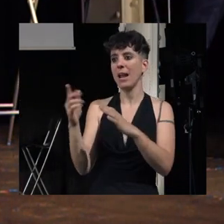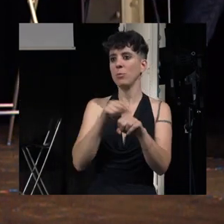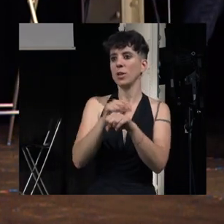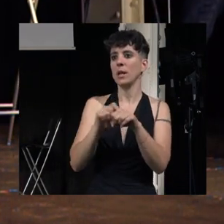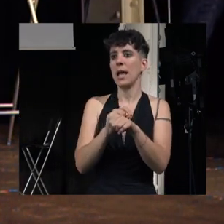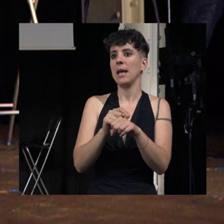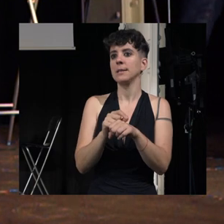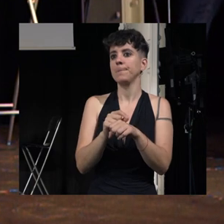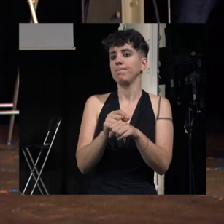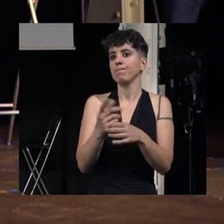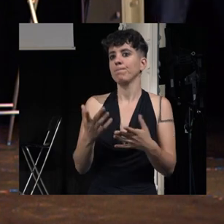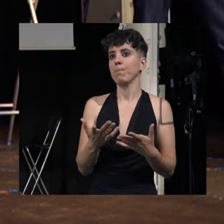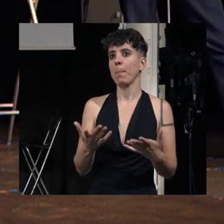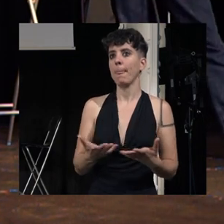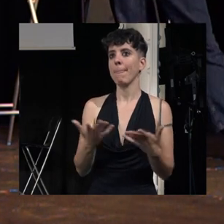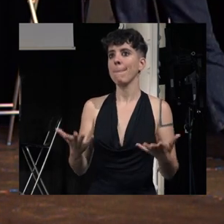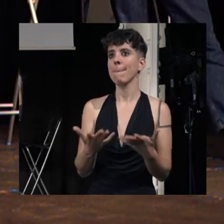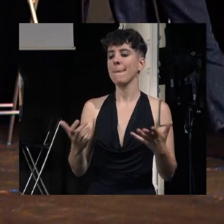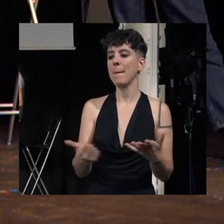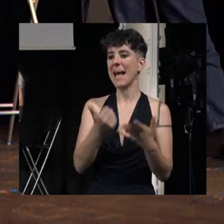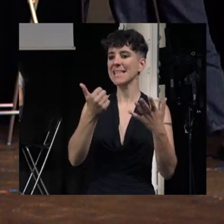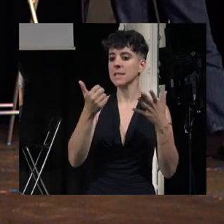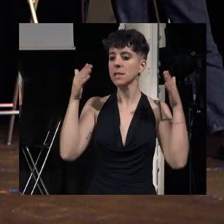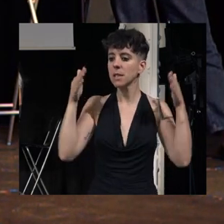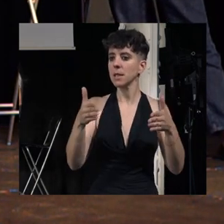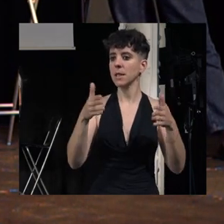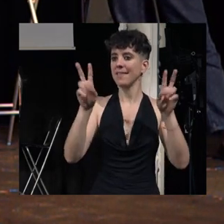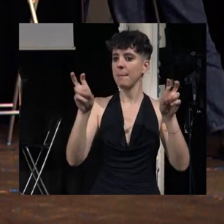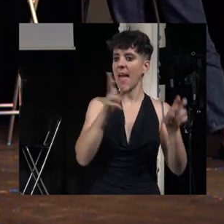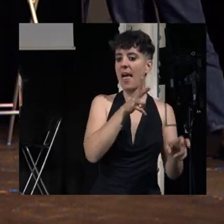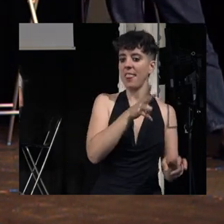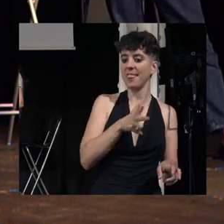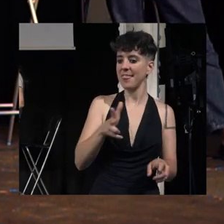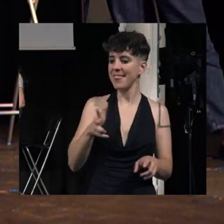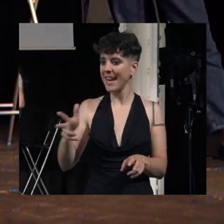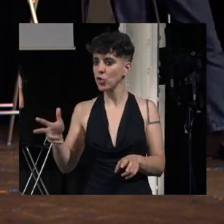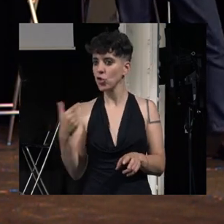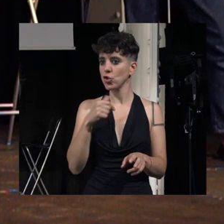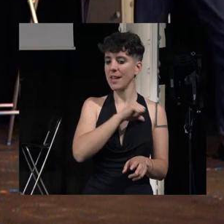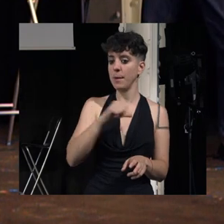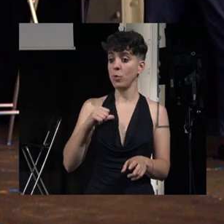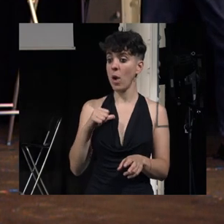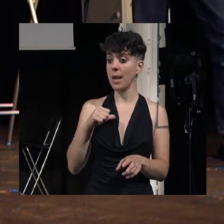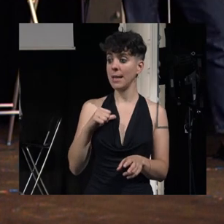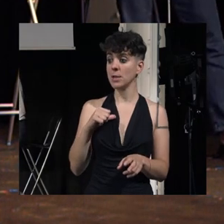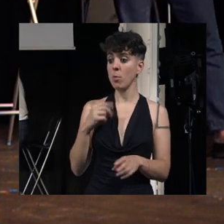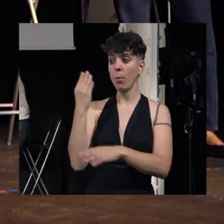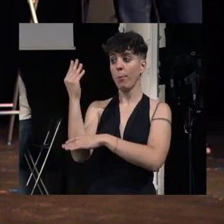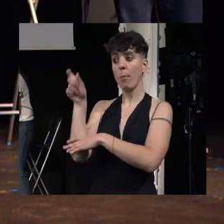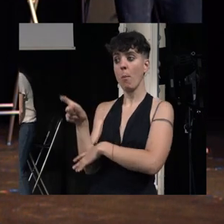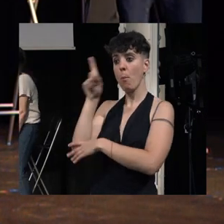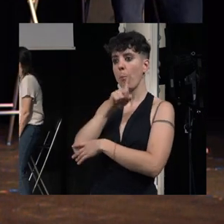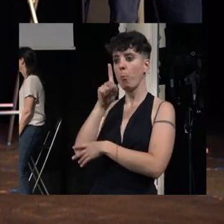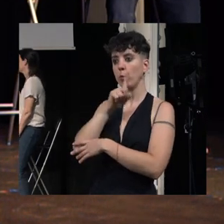yo creo que en esos derechos individuales, la puta se aparece como dentro de una política